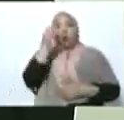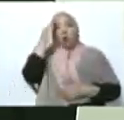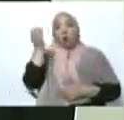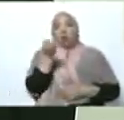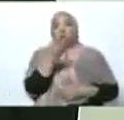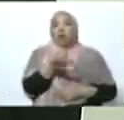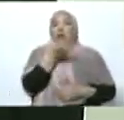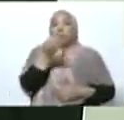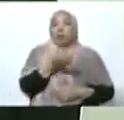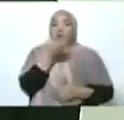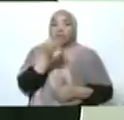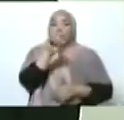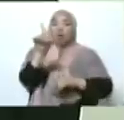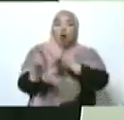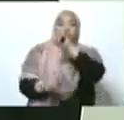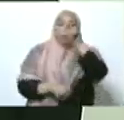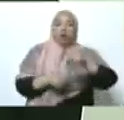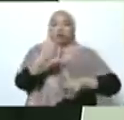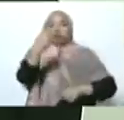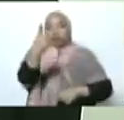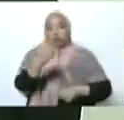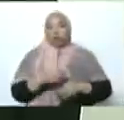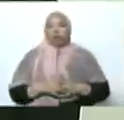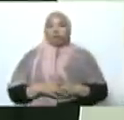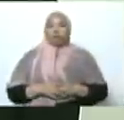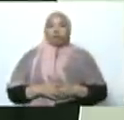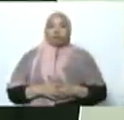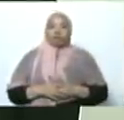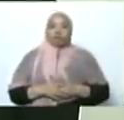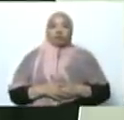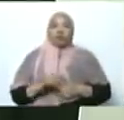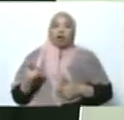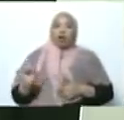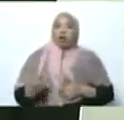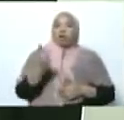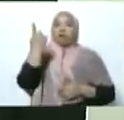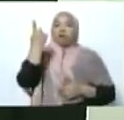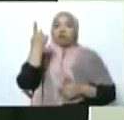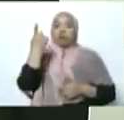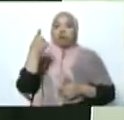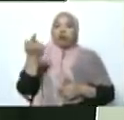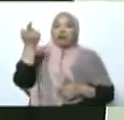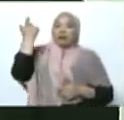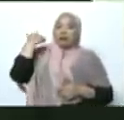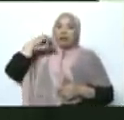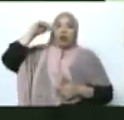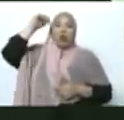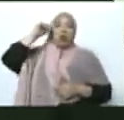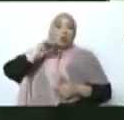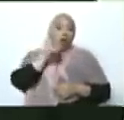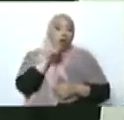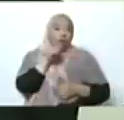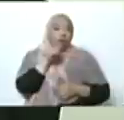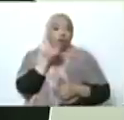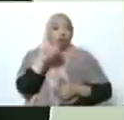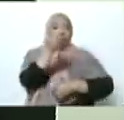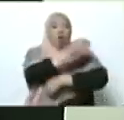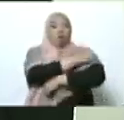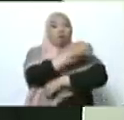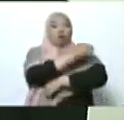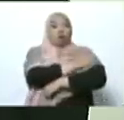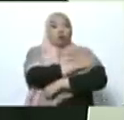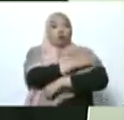Queríamos consultarle sobre dos cosas. En primer lugar, el sábado pasado, un dirigente de la extrema derecha